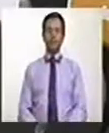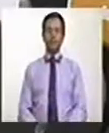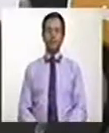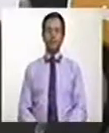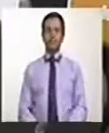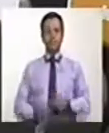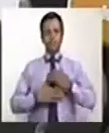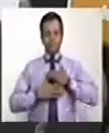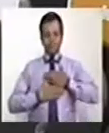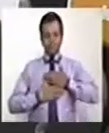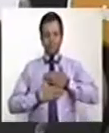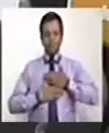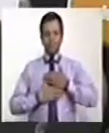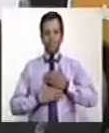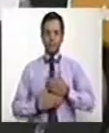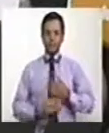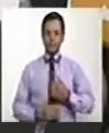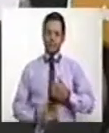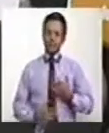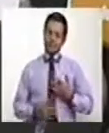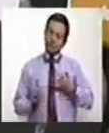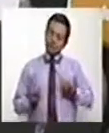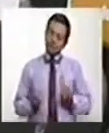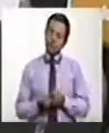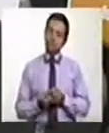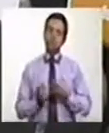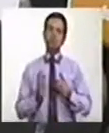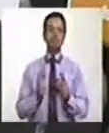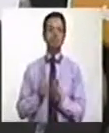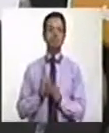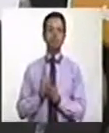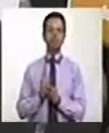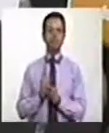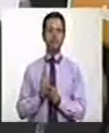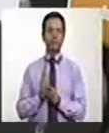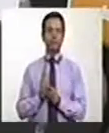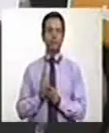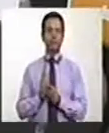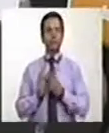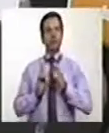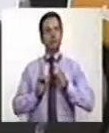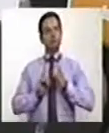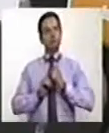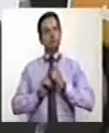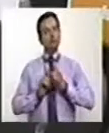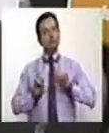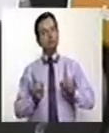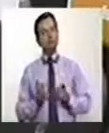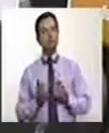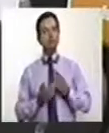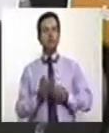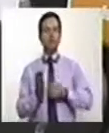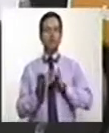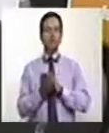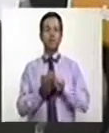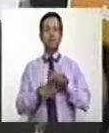Yo simplemente voy a dejar como constancia unas palabras que leí en la